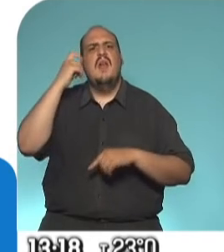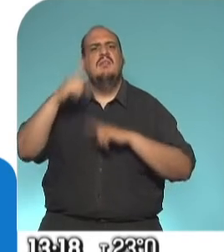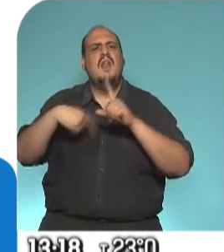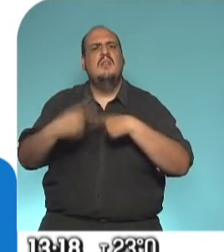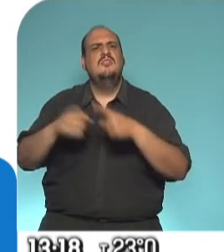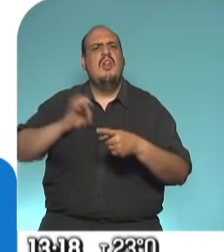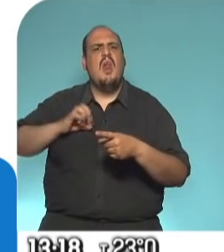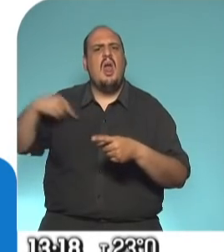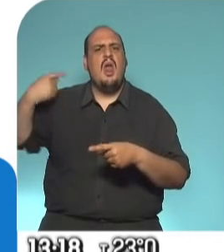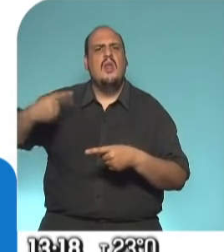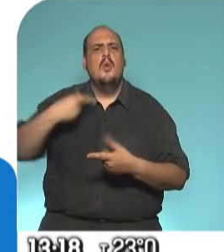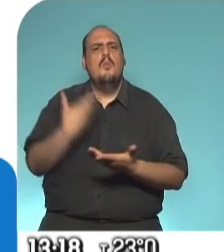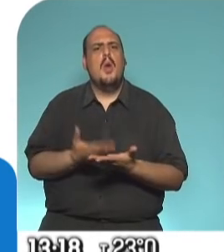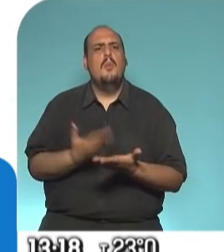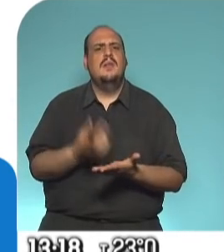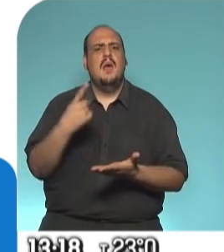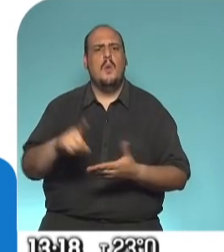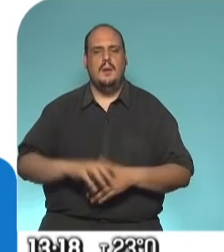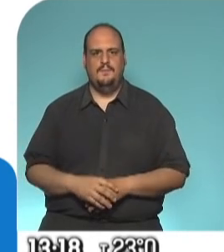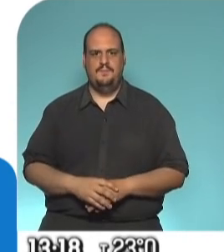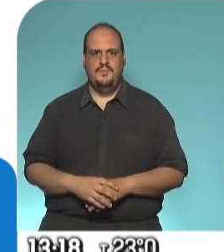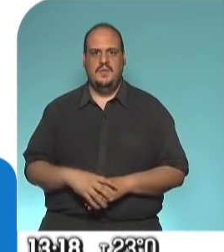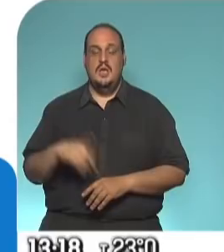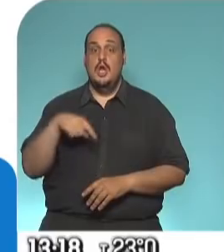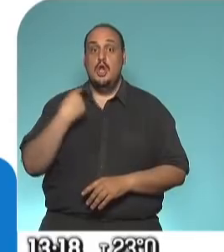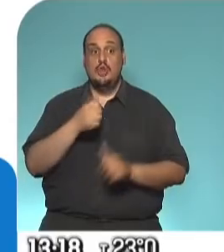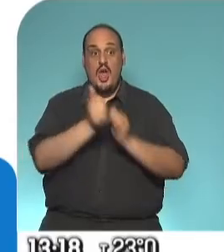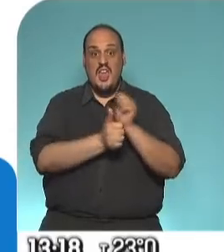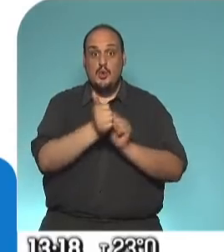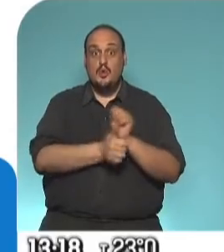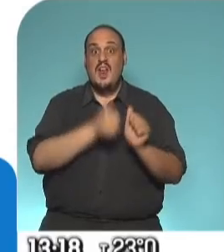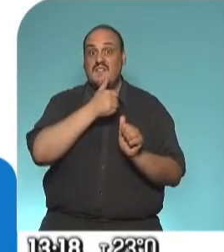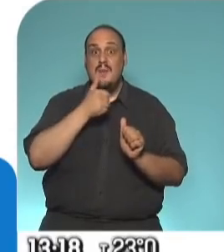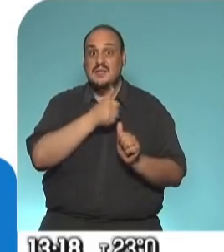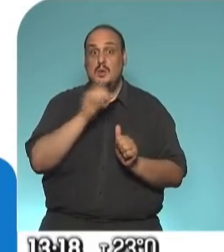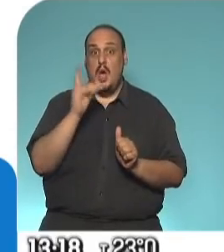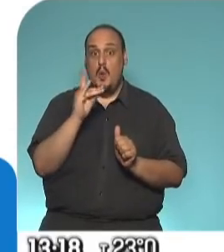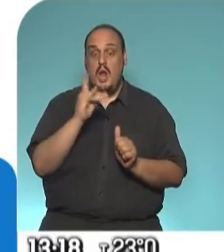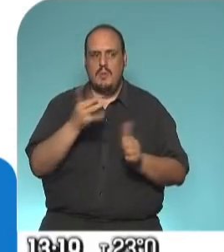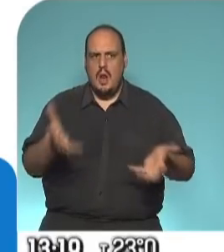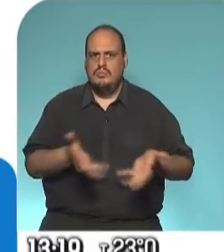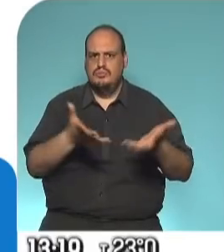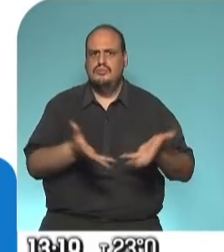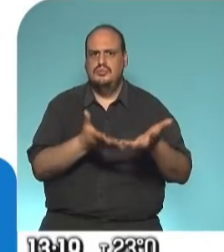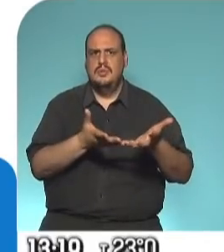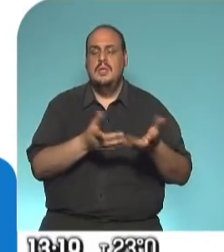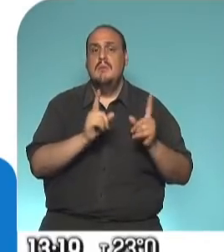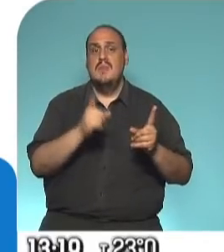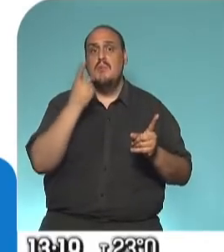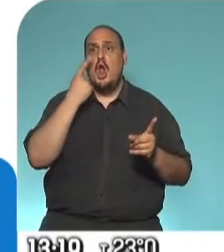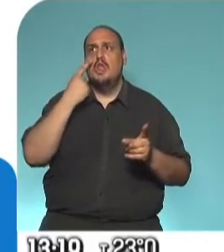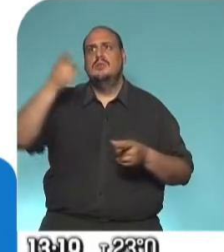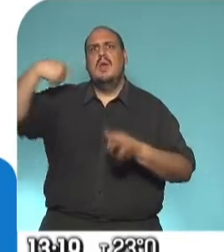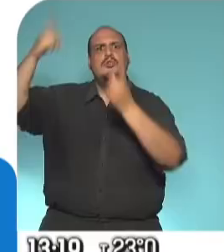milenaria? Nosotros vamos a promover el desarrollo de la industria farmacéutica boliviana basados en el conocimiento